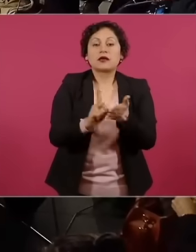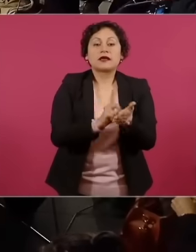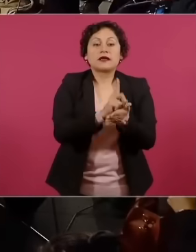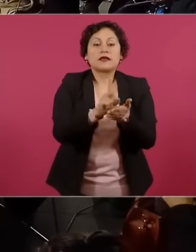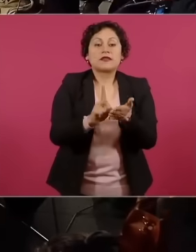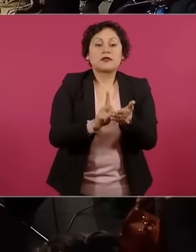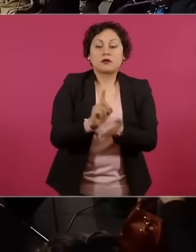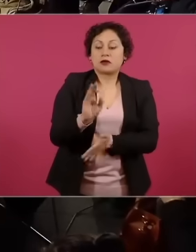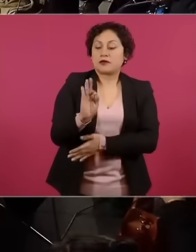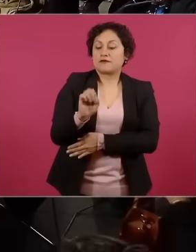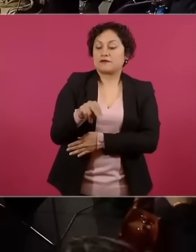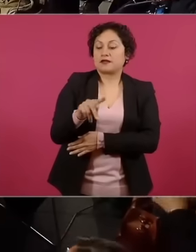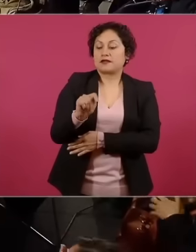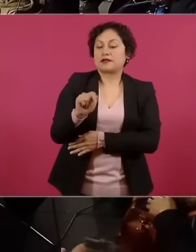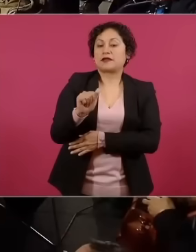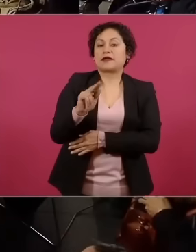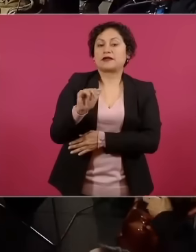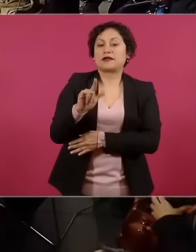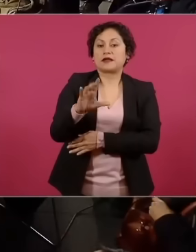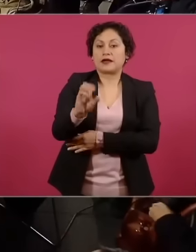jóvenes al año.